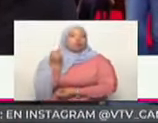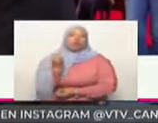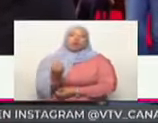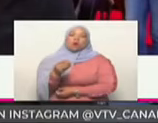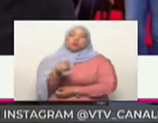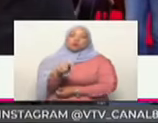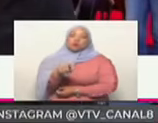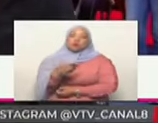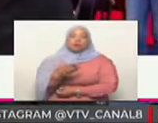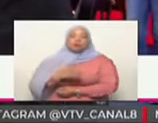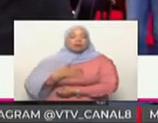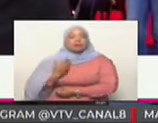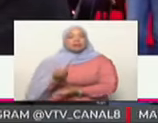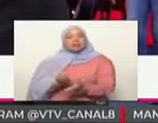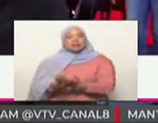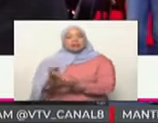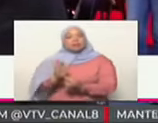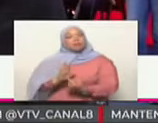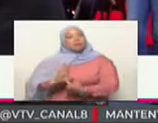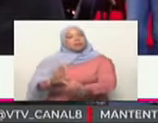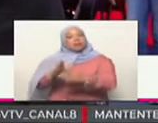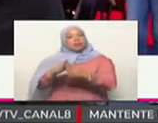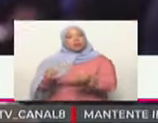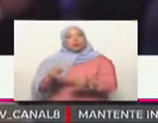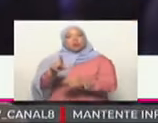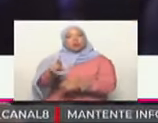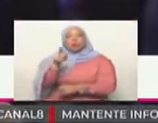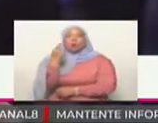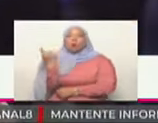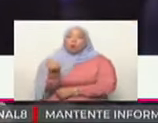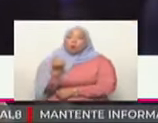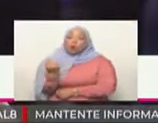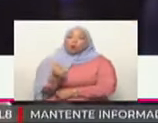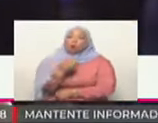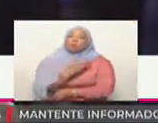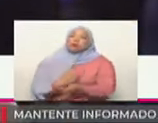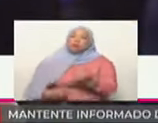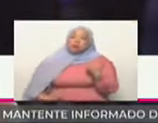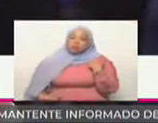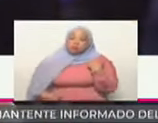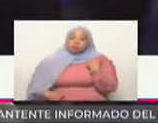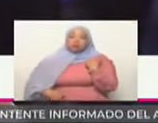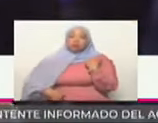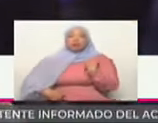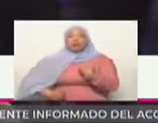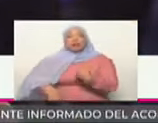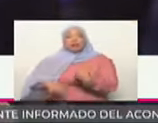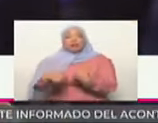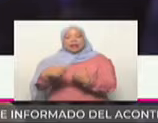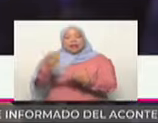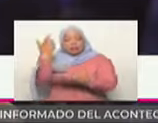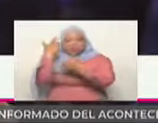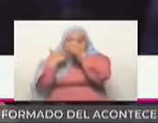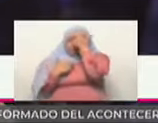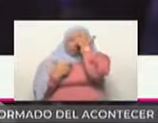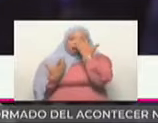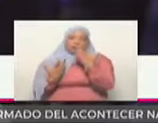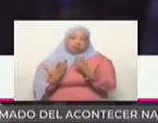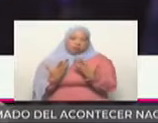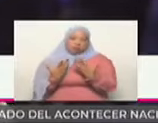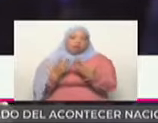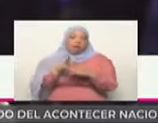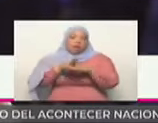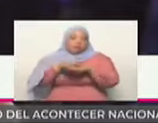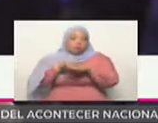usted siempre nos represente, porque usted es el único presidente que nos dejó nuestro comandante Hugo Rafael Chávez